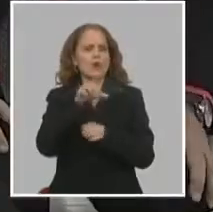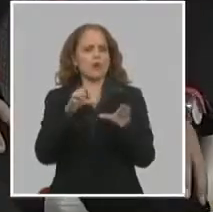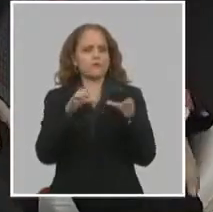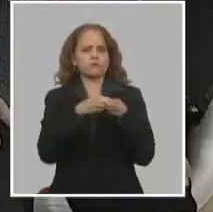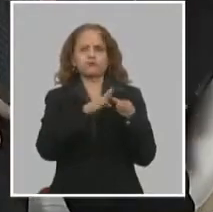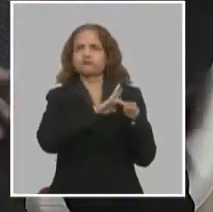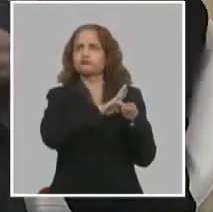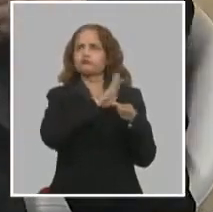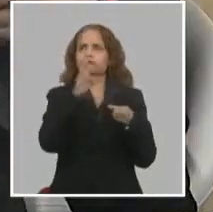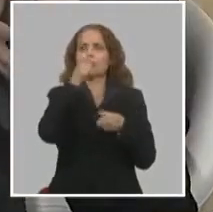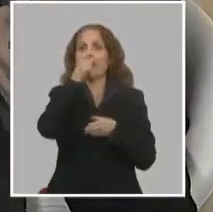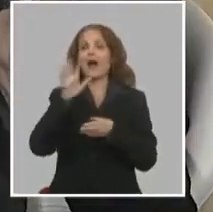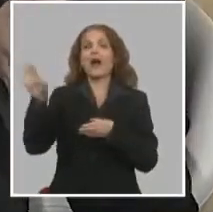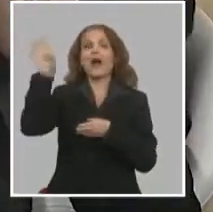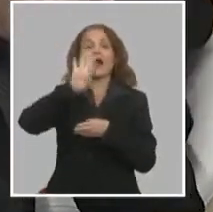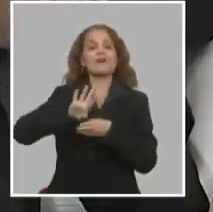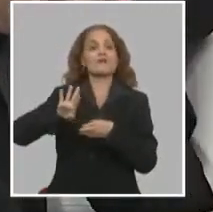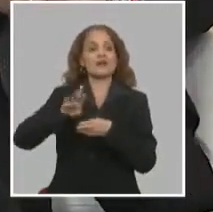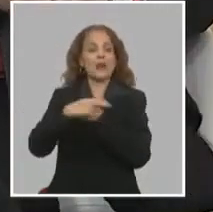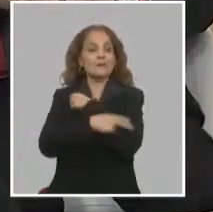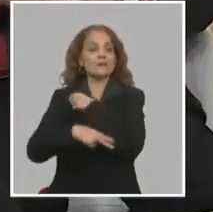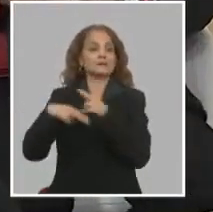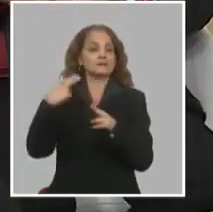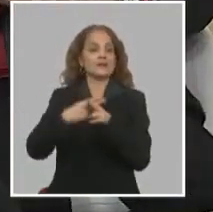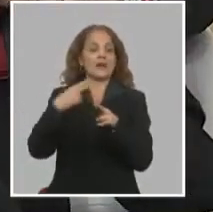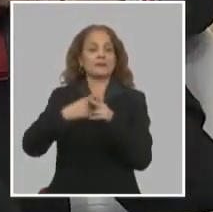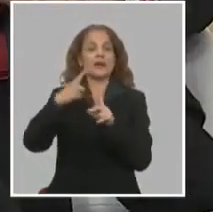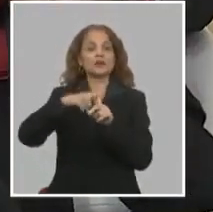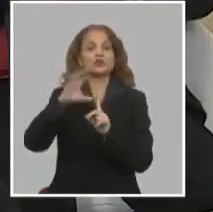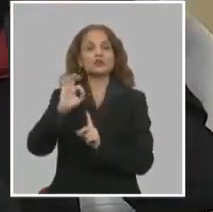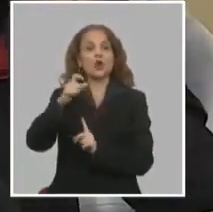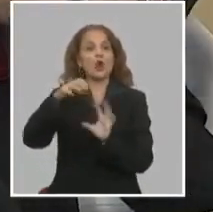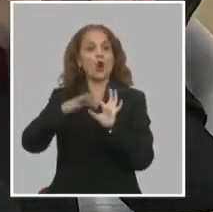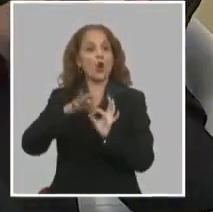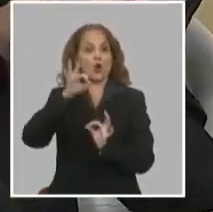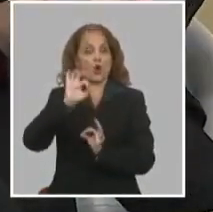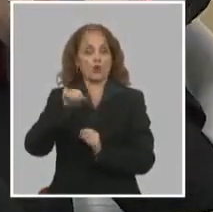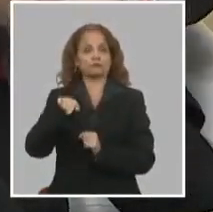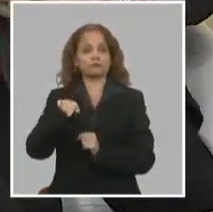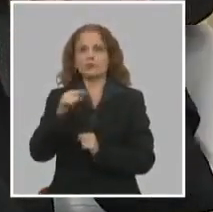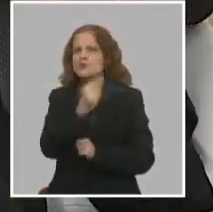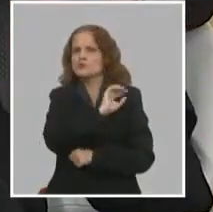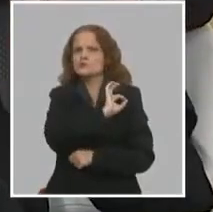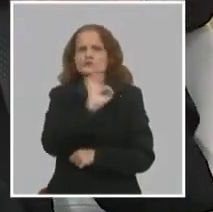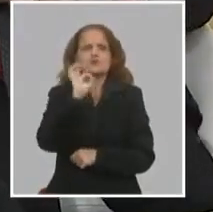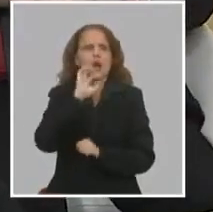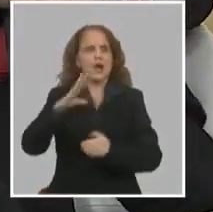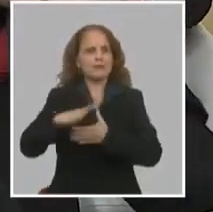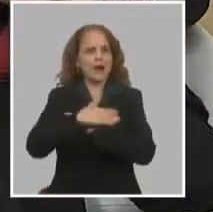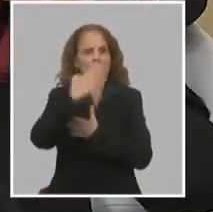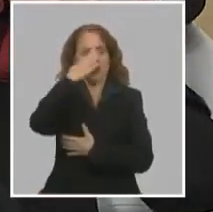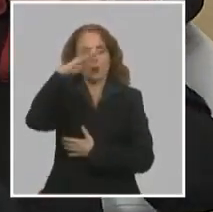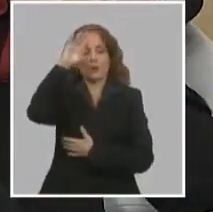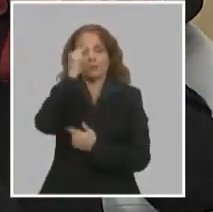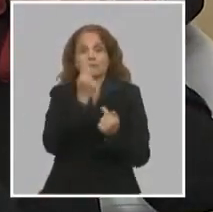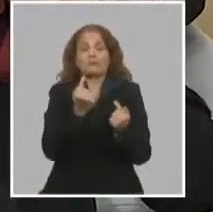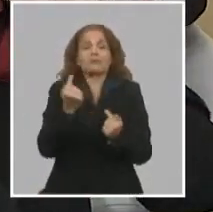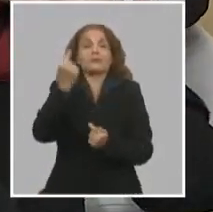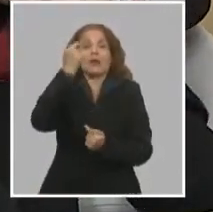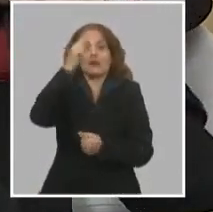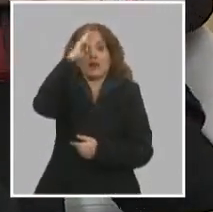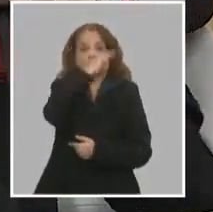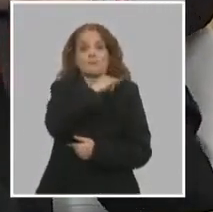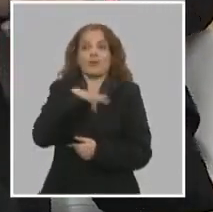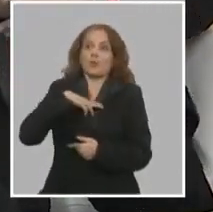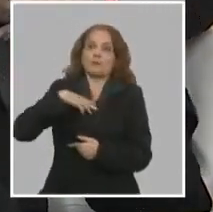país incluso con el que no había presencia de embajada cubana, un país en el que se iba por primera vez a un intercambio de este tipo,